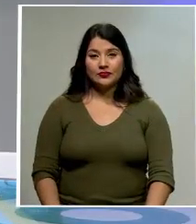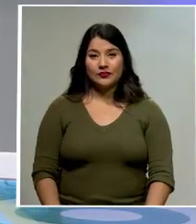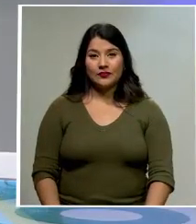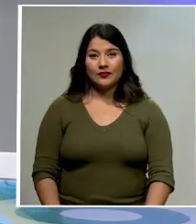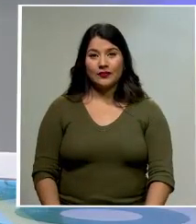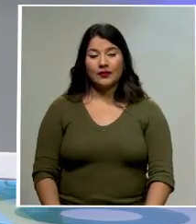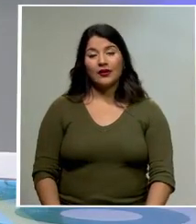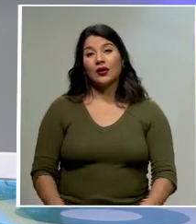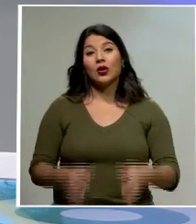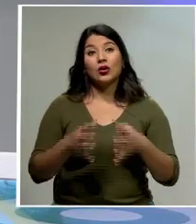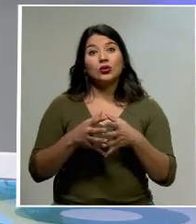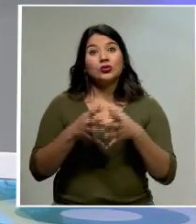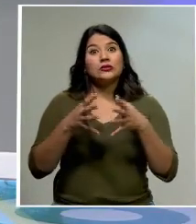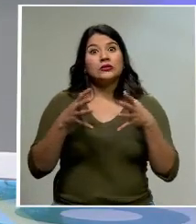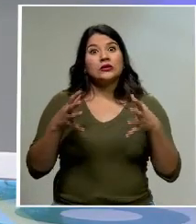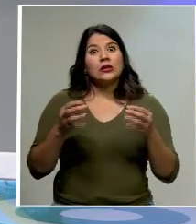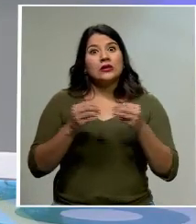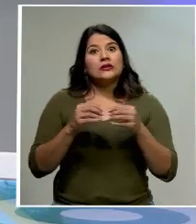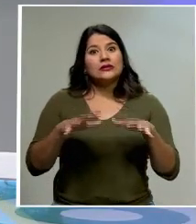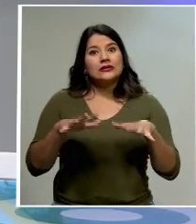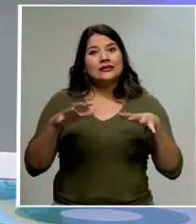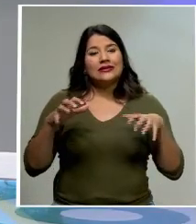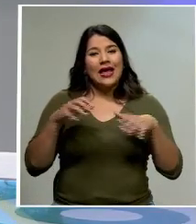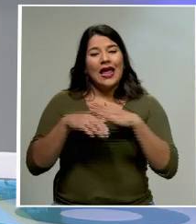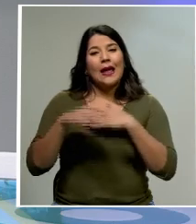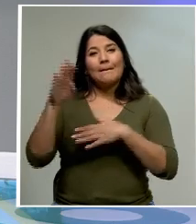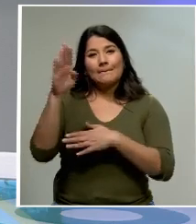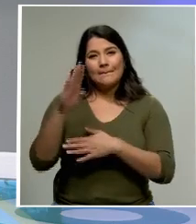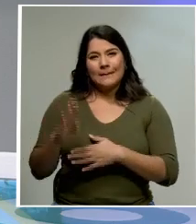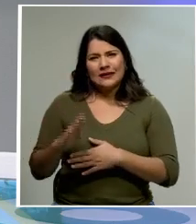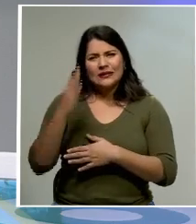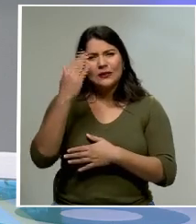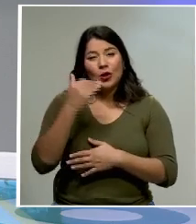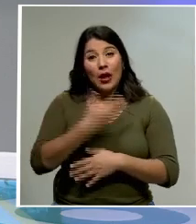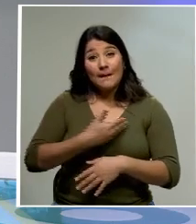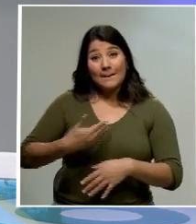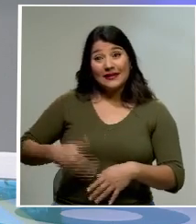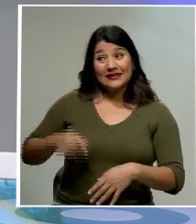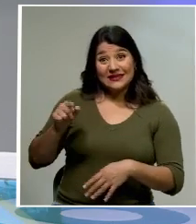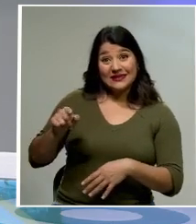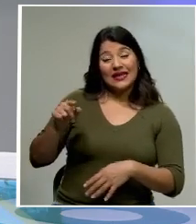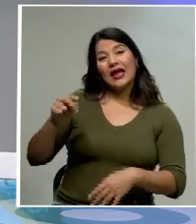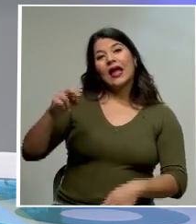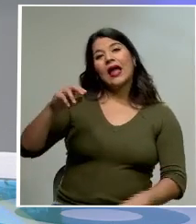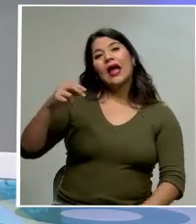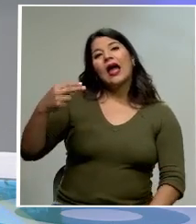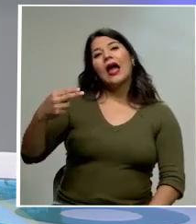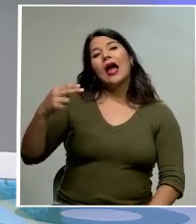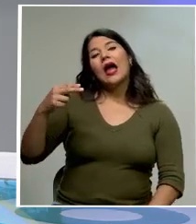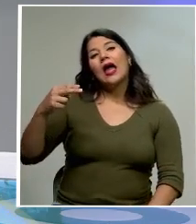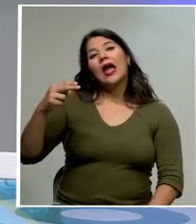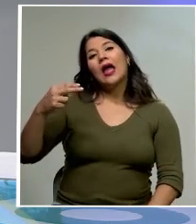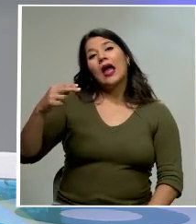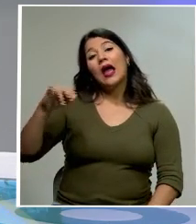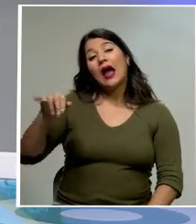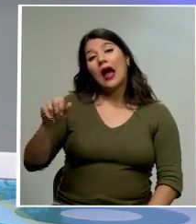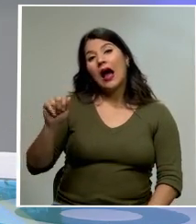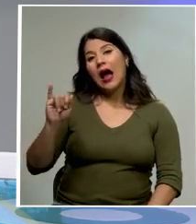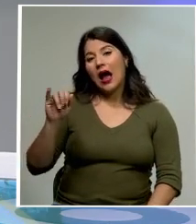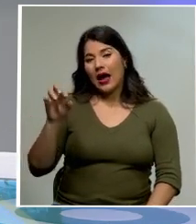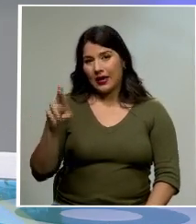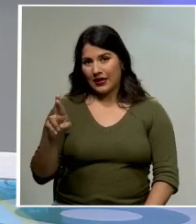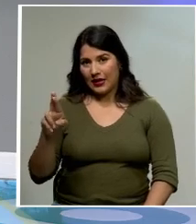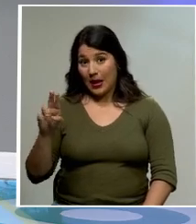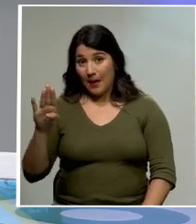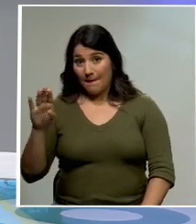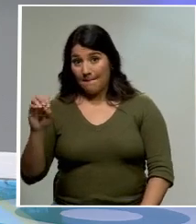Y crecen las tensiones en Brasil, en donde el presidente Jair Bolsonaro participó hoy martes en